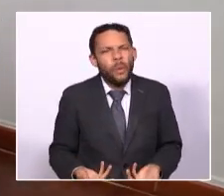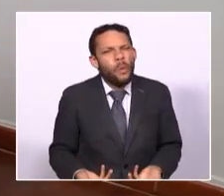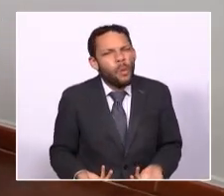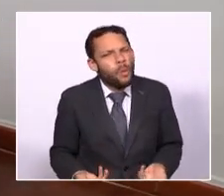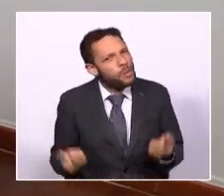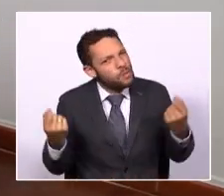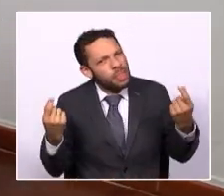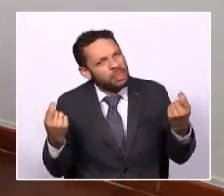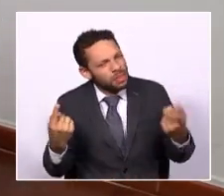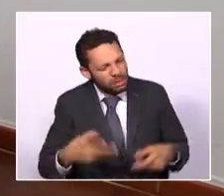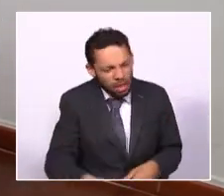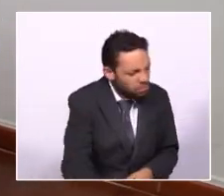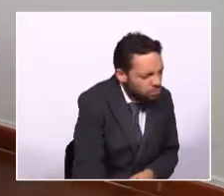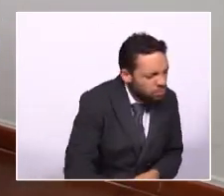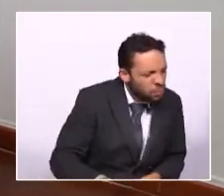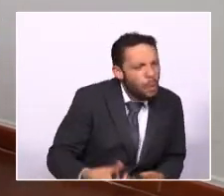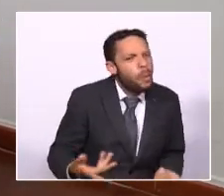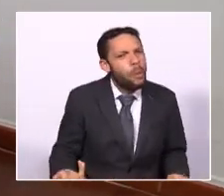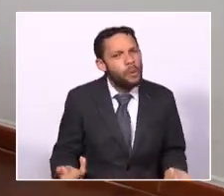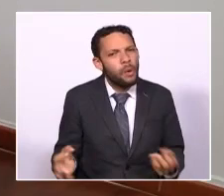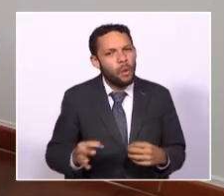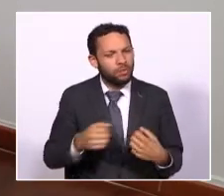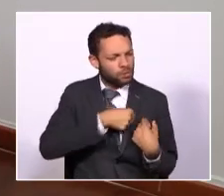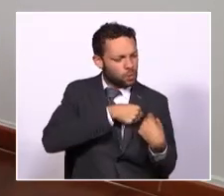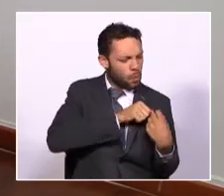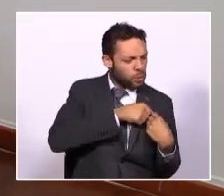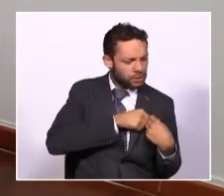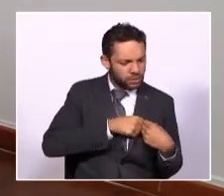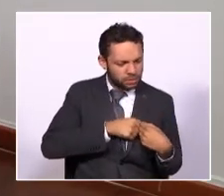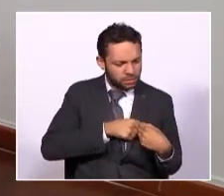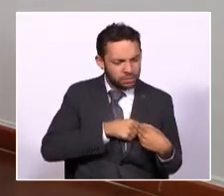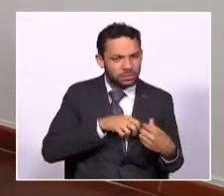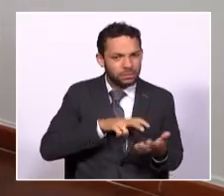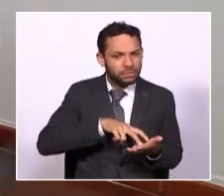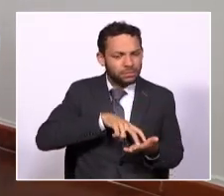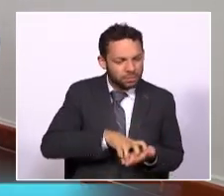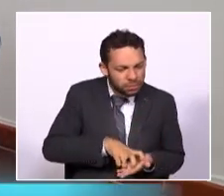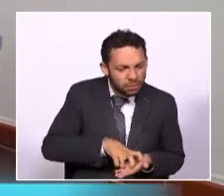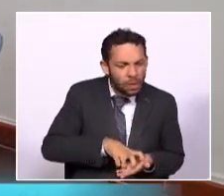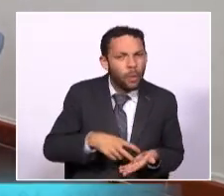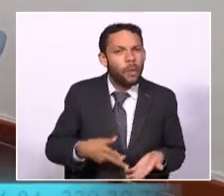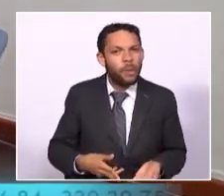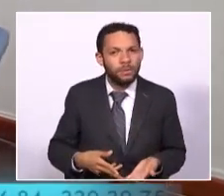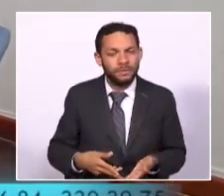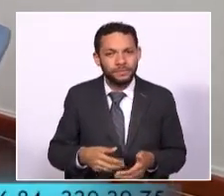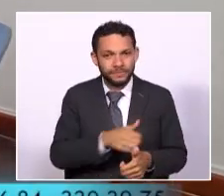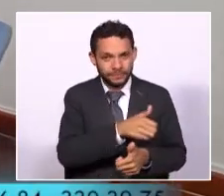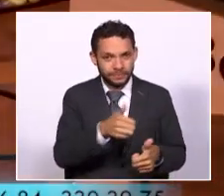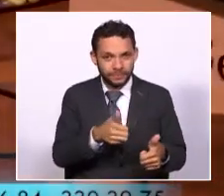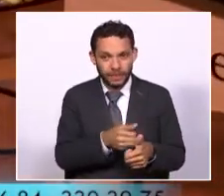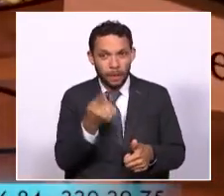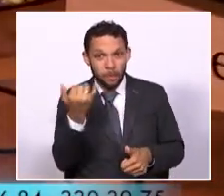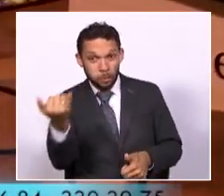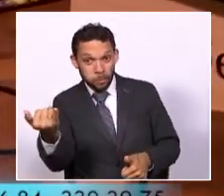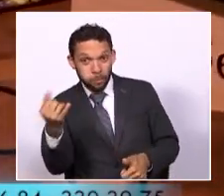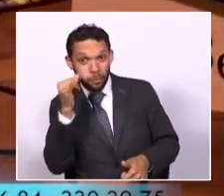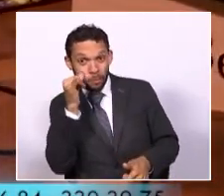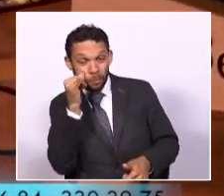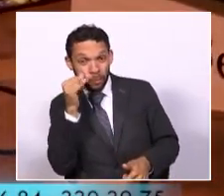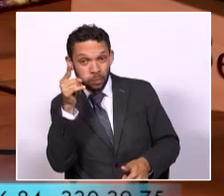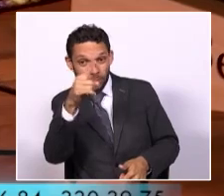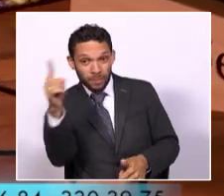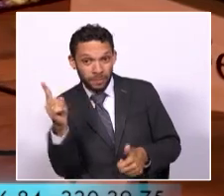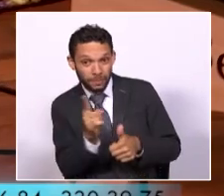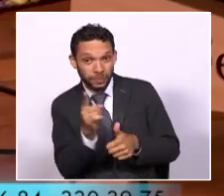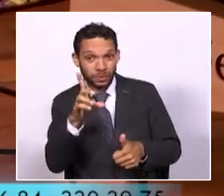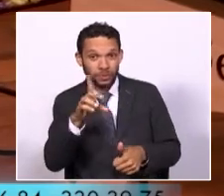Con la columna, con la rodilla. Tras de cámara está el doctor César Canizales y lo he visto muchas veces que se le